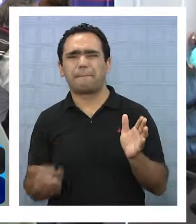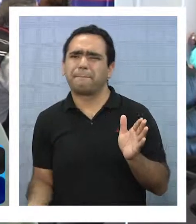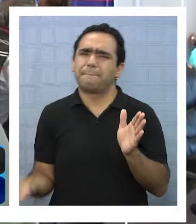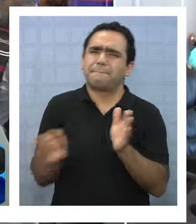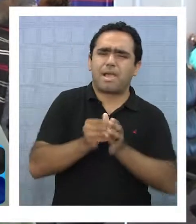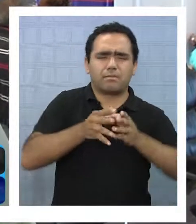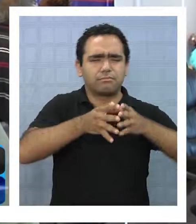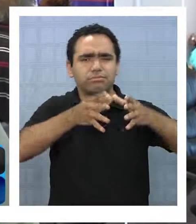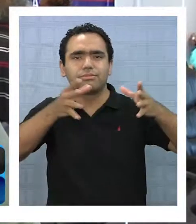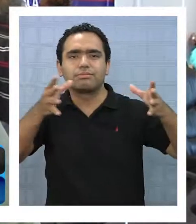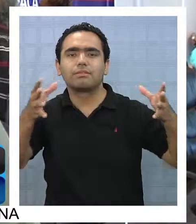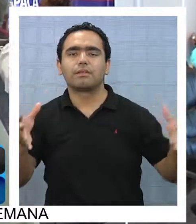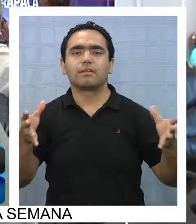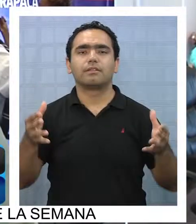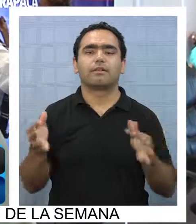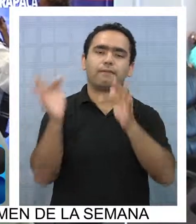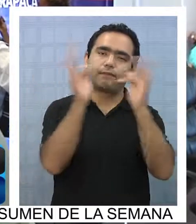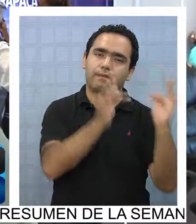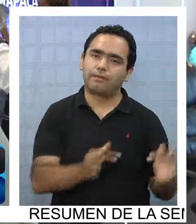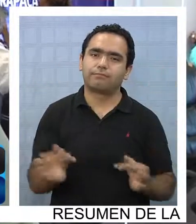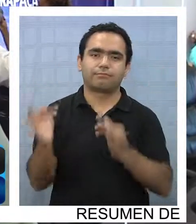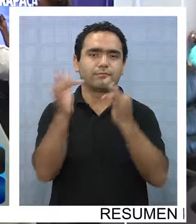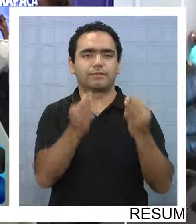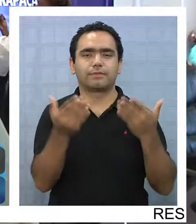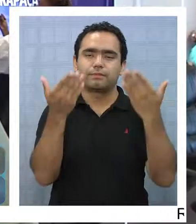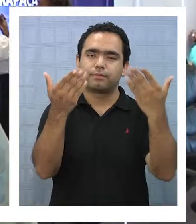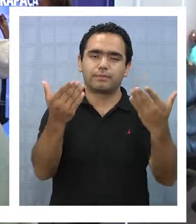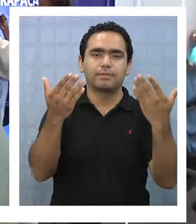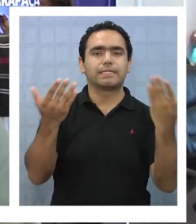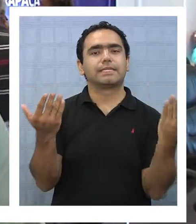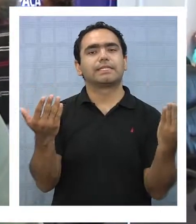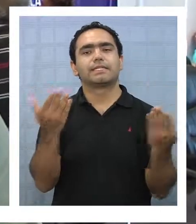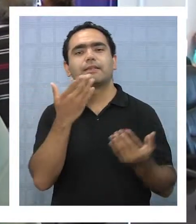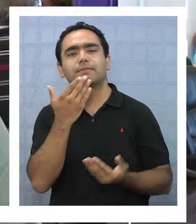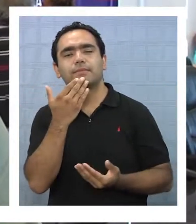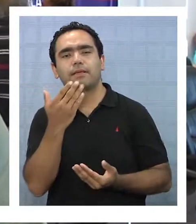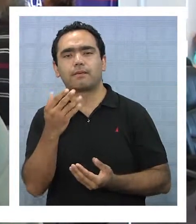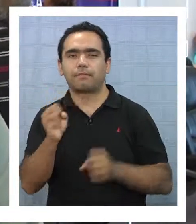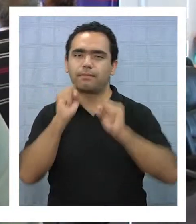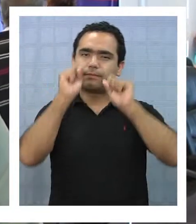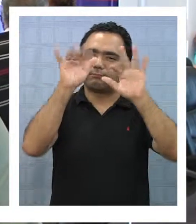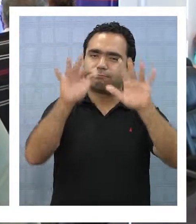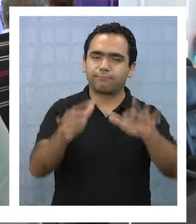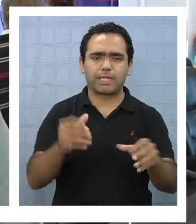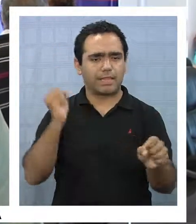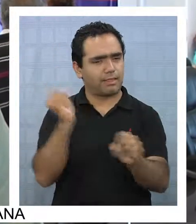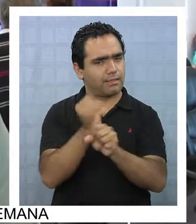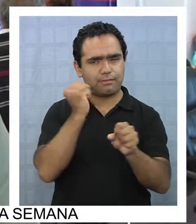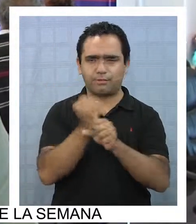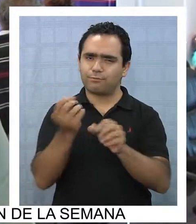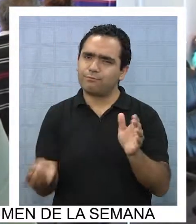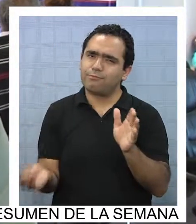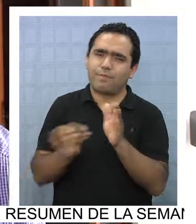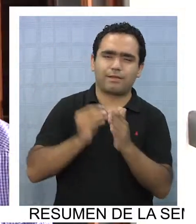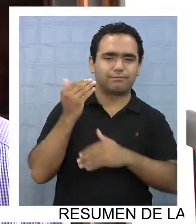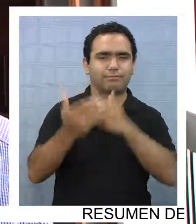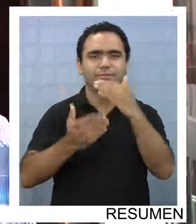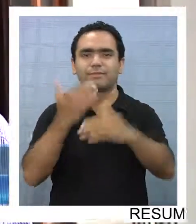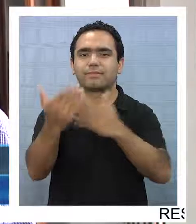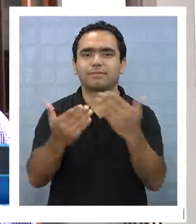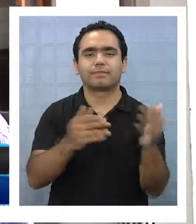solamente felicitarlo y darle buena aventura respecto a que sigan creciendo y sigan trabajando de la forma como lo vienen haciendo hasta el día de hoy.